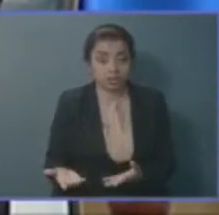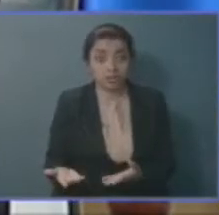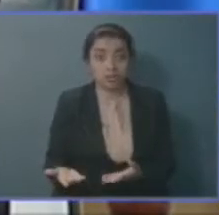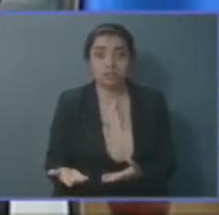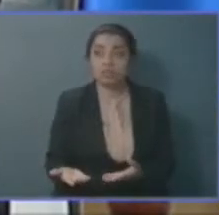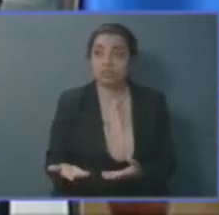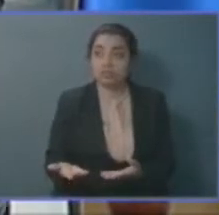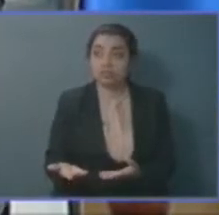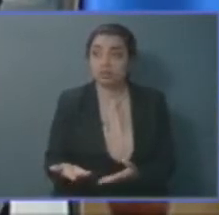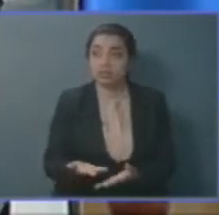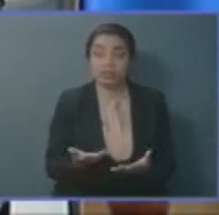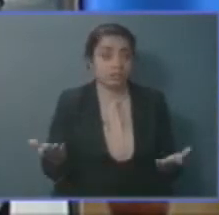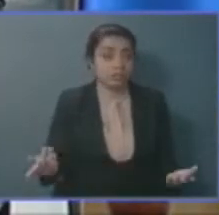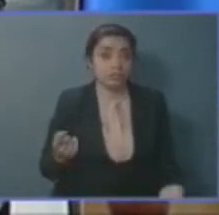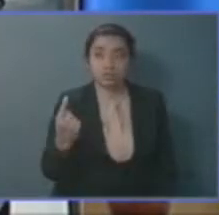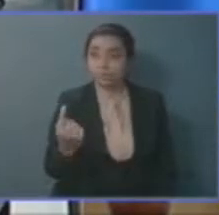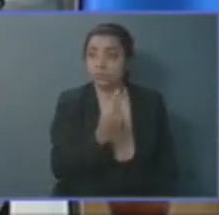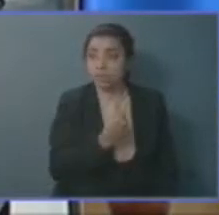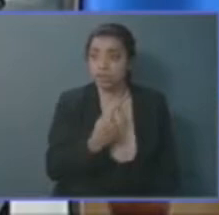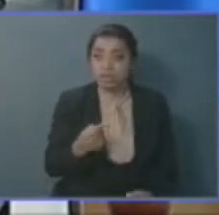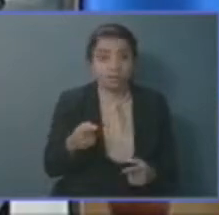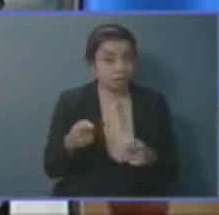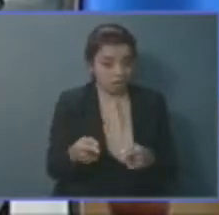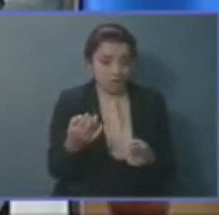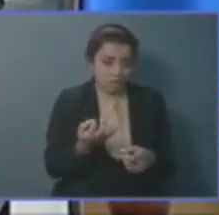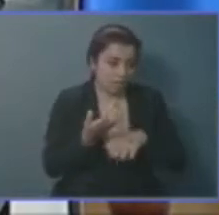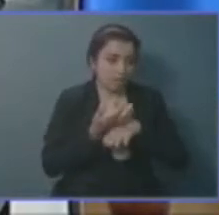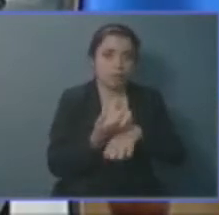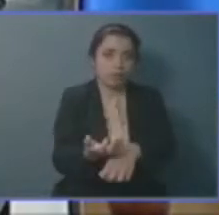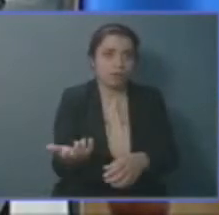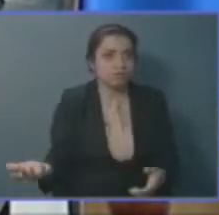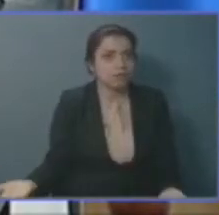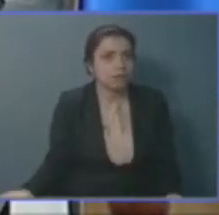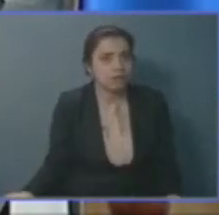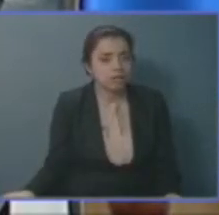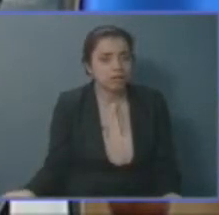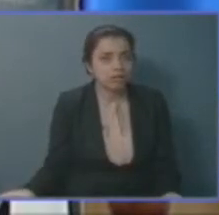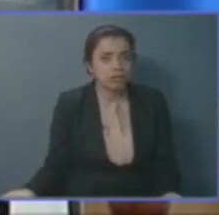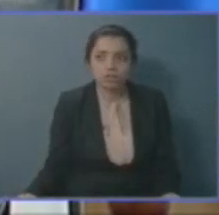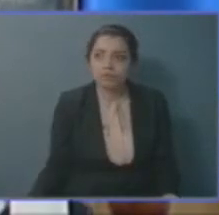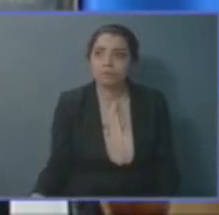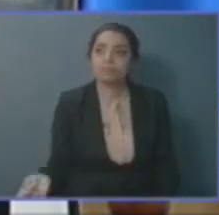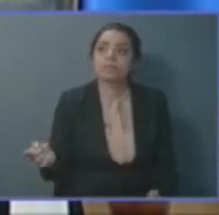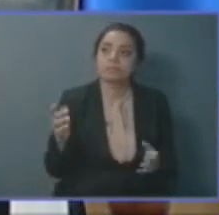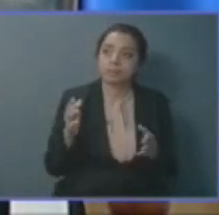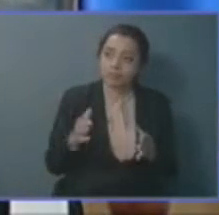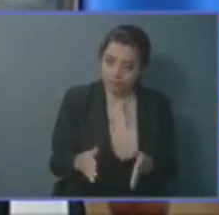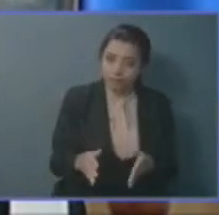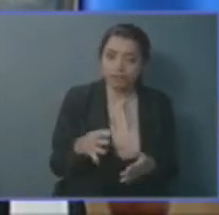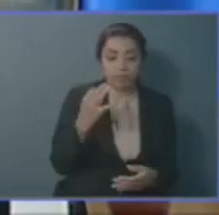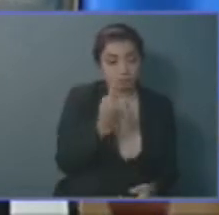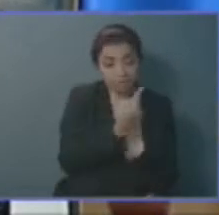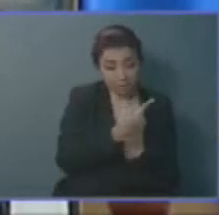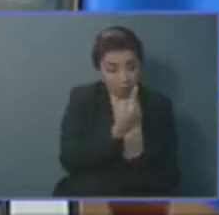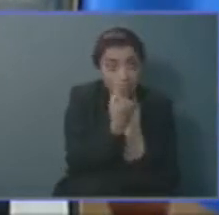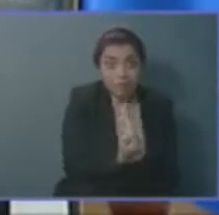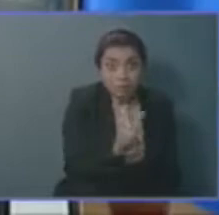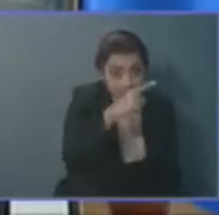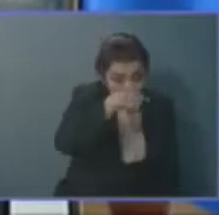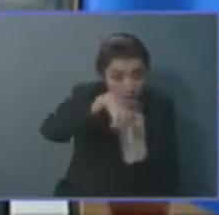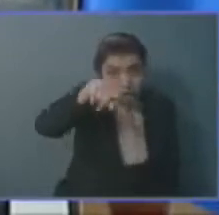Constitucional, dijo, a las personas hay que brindarles un transporte. Y si estamos diciendo que tienen que ir a trabajar,